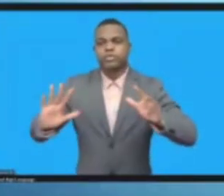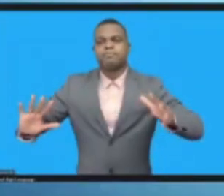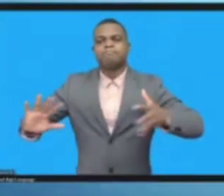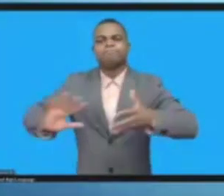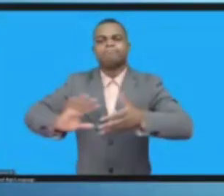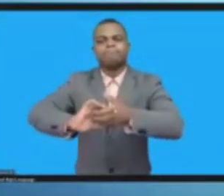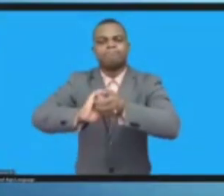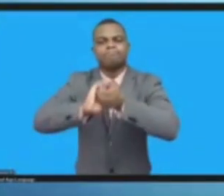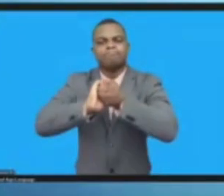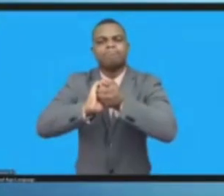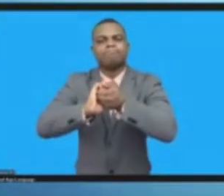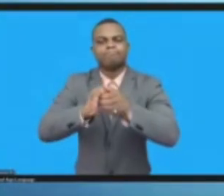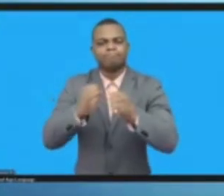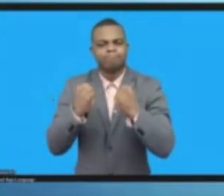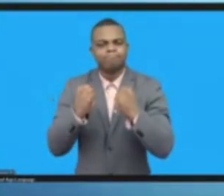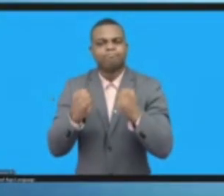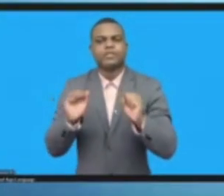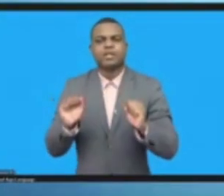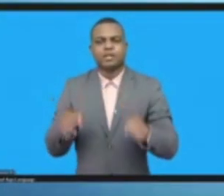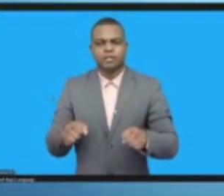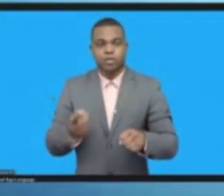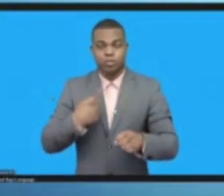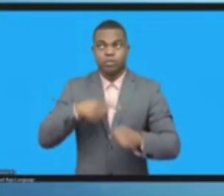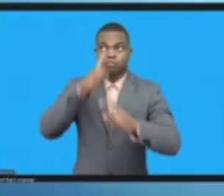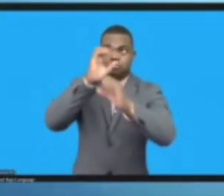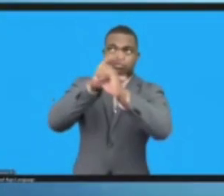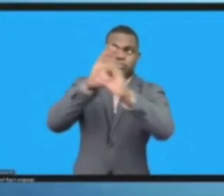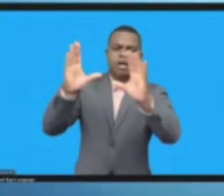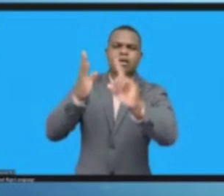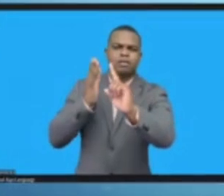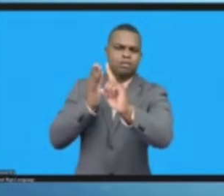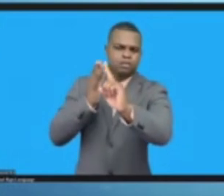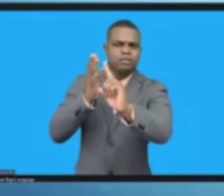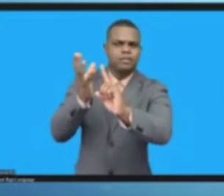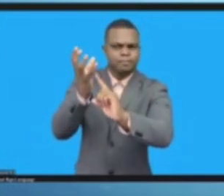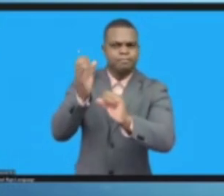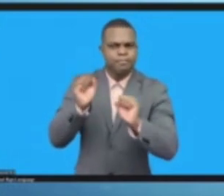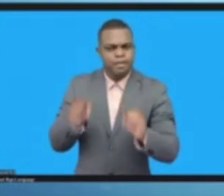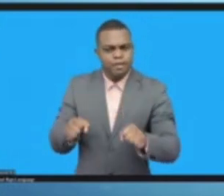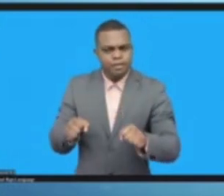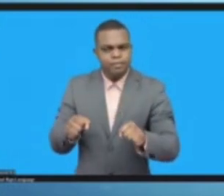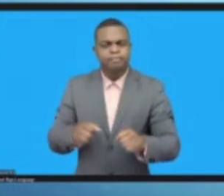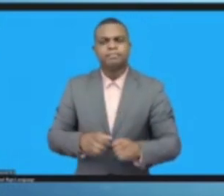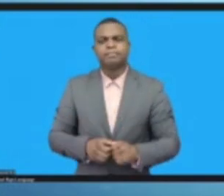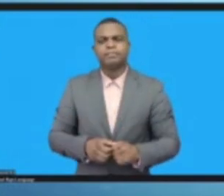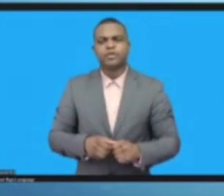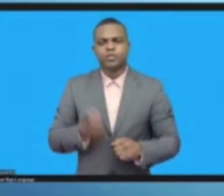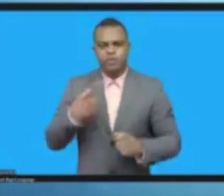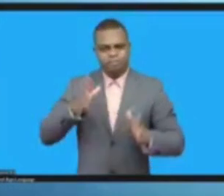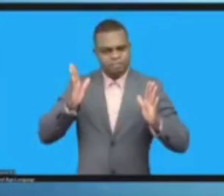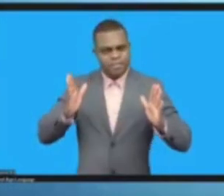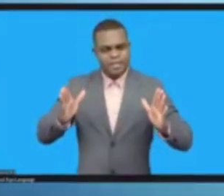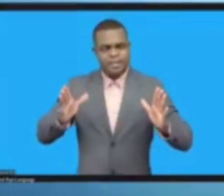como comunidad global dado que si no lo hacemos esto significaría